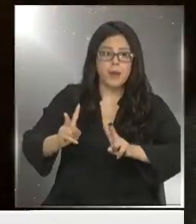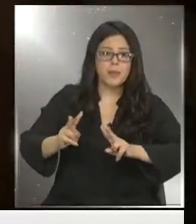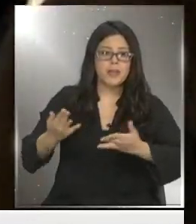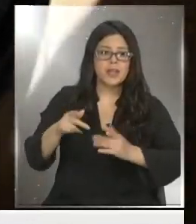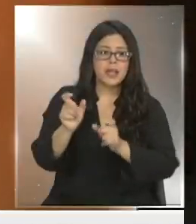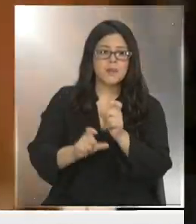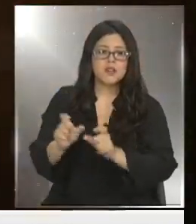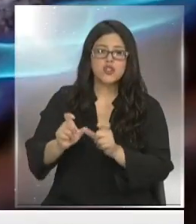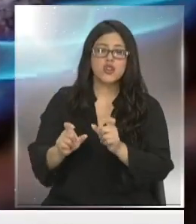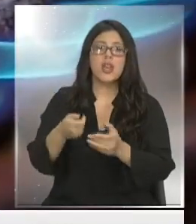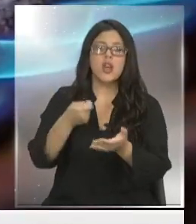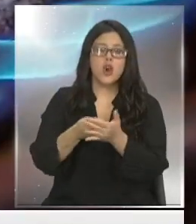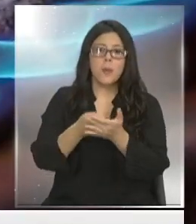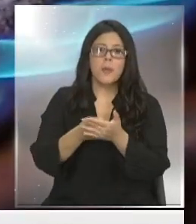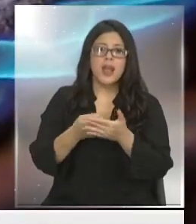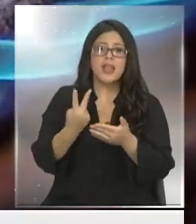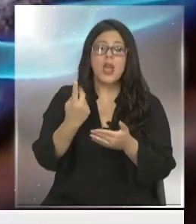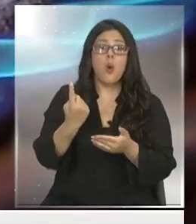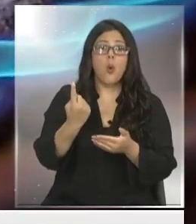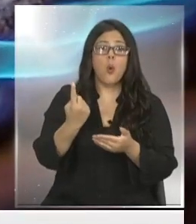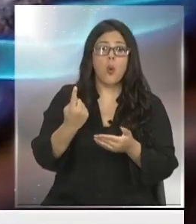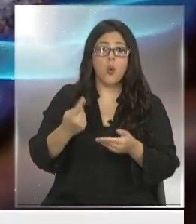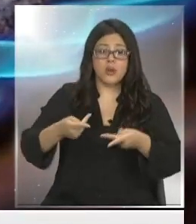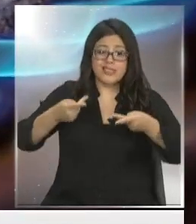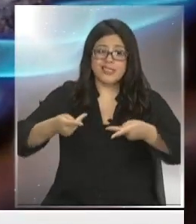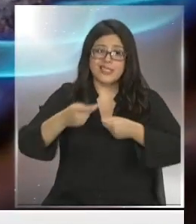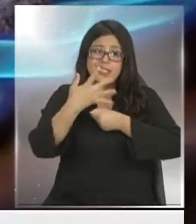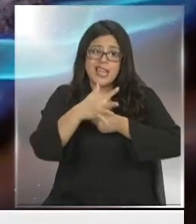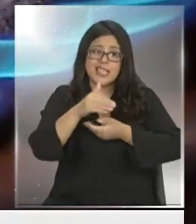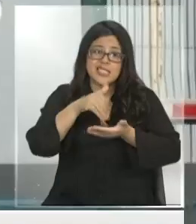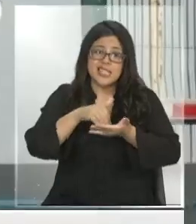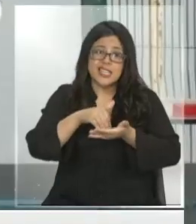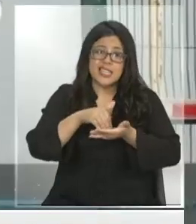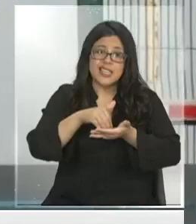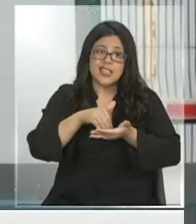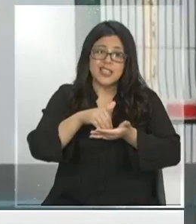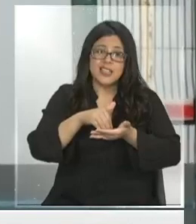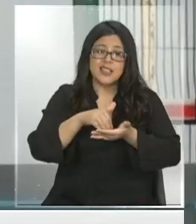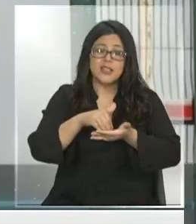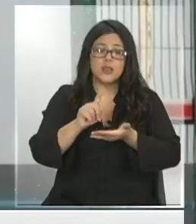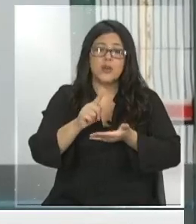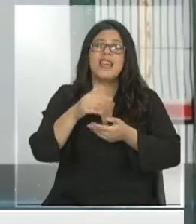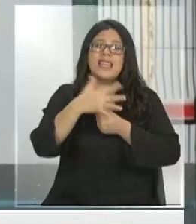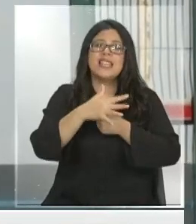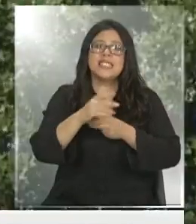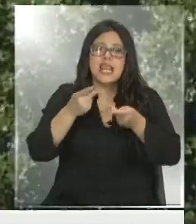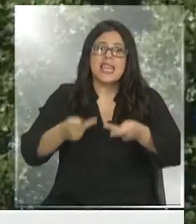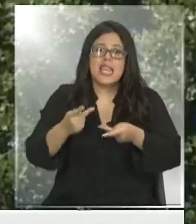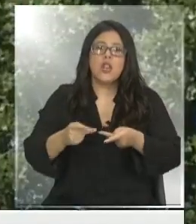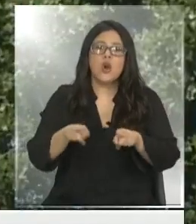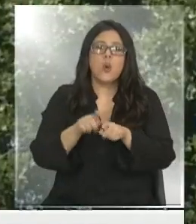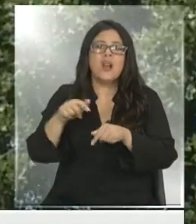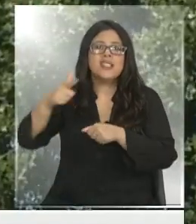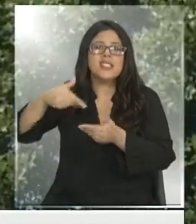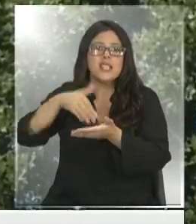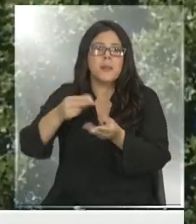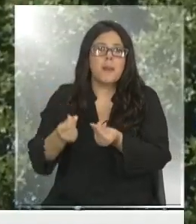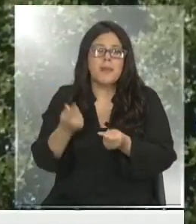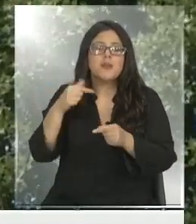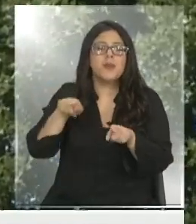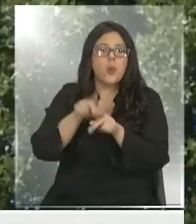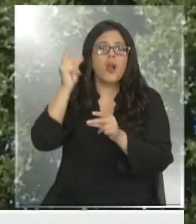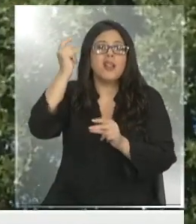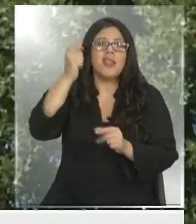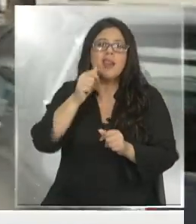los vecinos comprar un cilindro de 15 kilos en cerca de 17 mil pesos. Idea que aún está en pañales